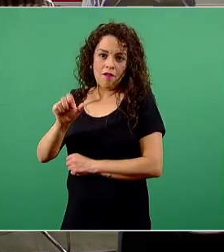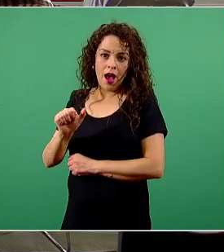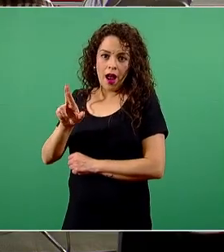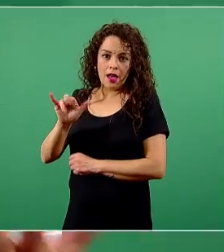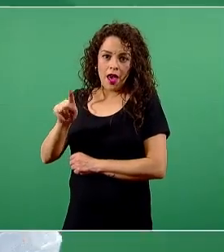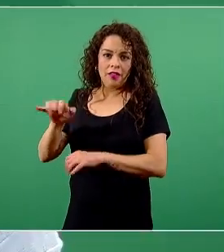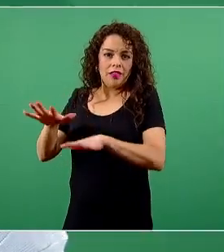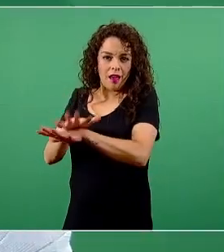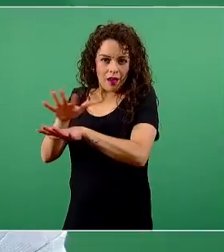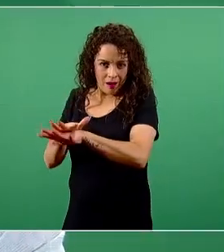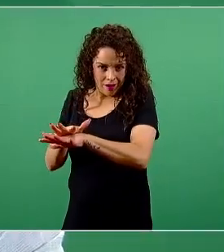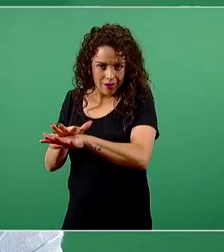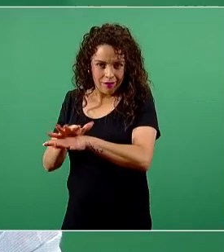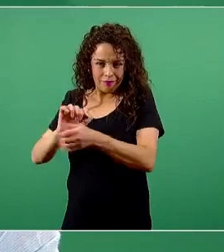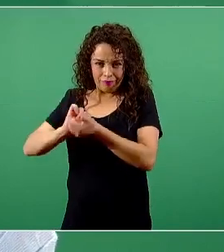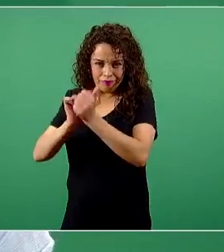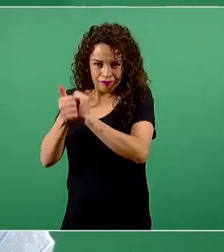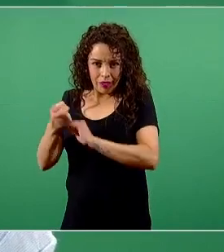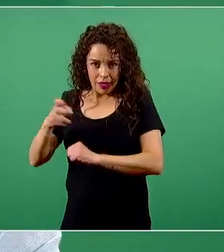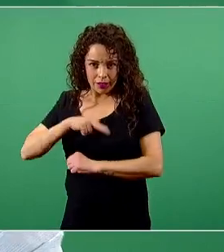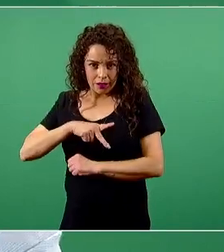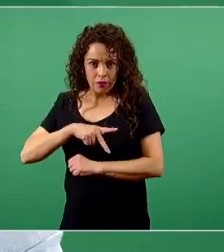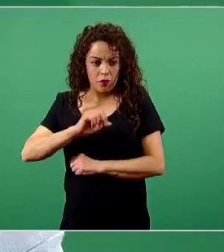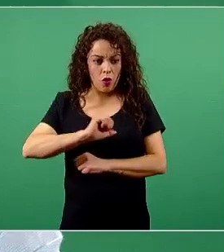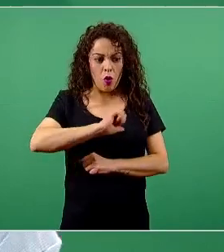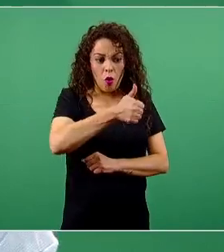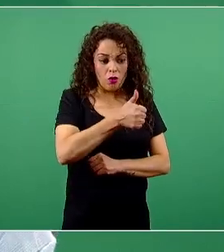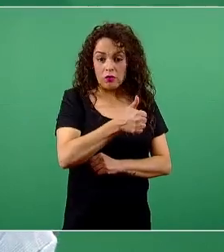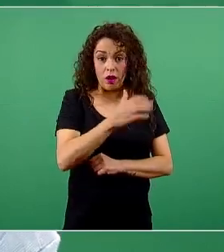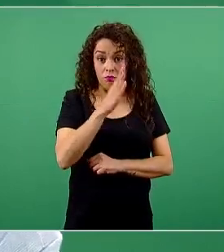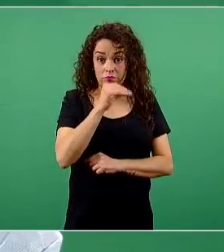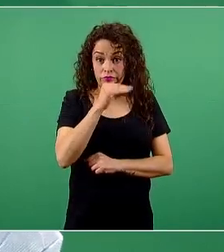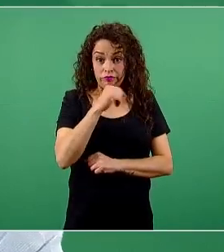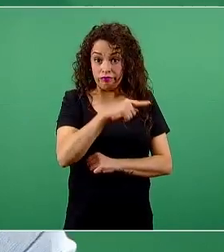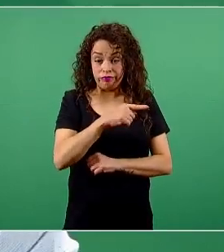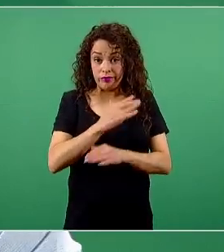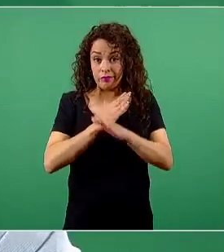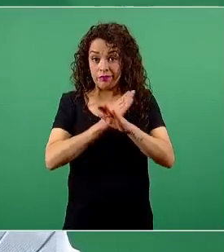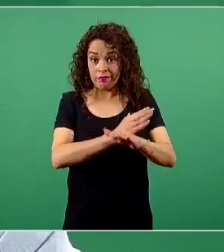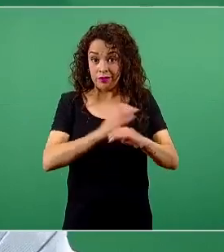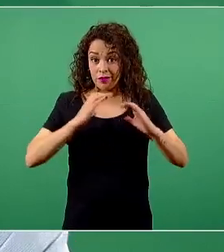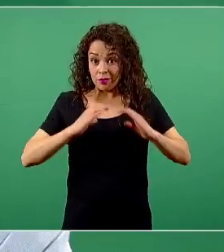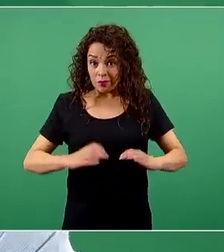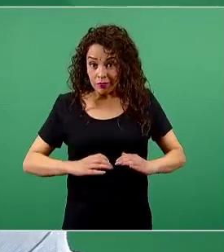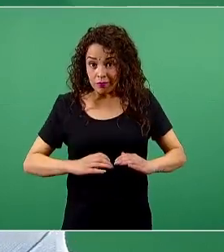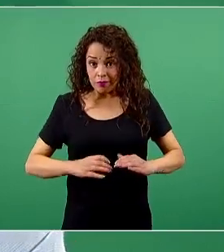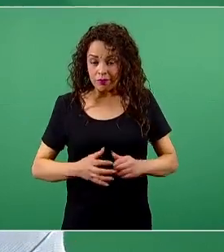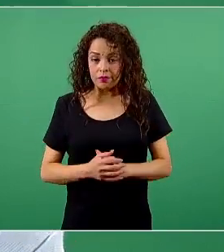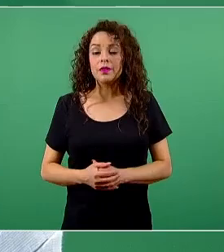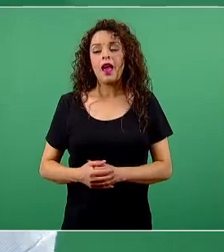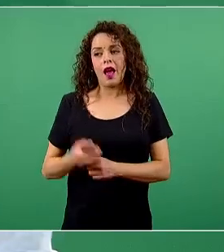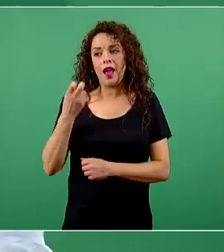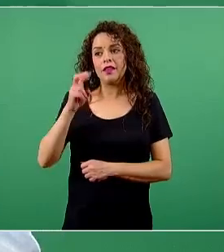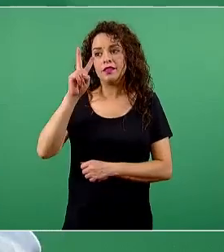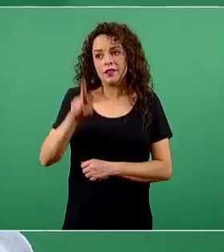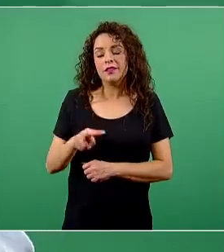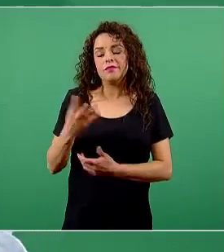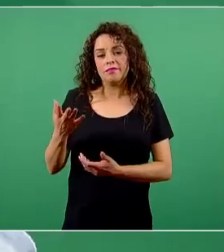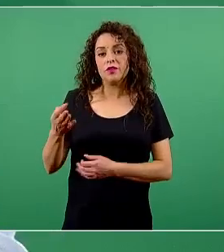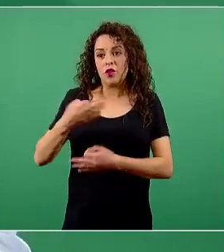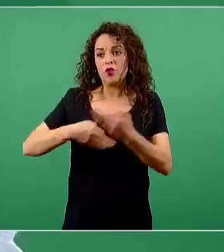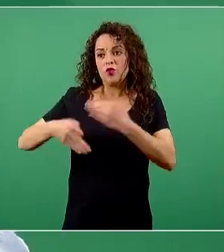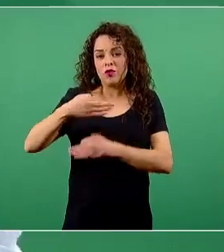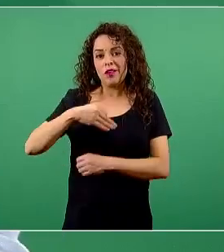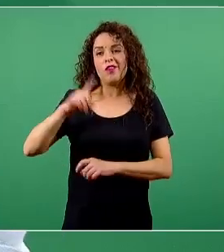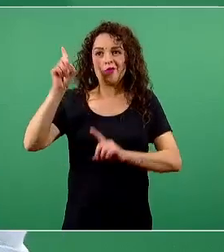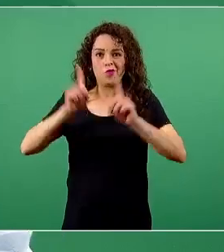existe en la comunidad mundial de salud pública y en general, es una preocupación general, que el virus,